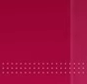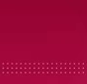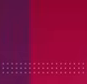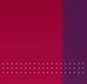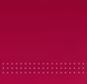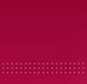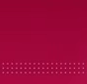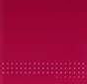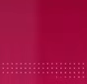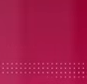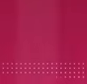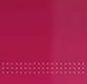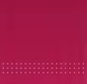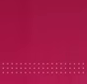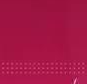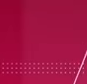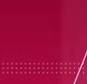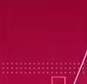para...